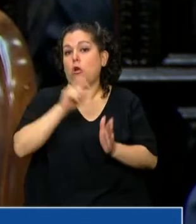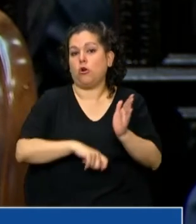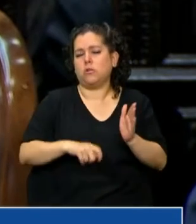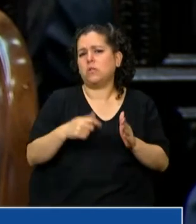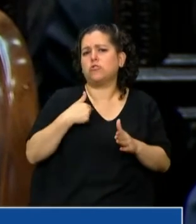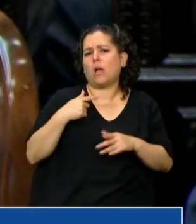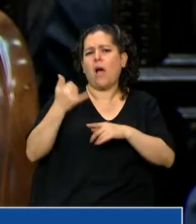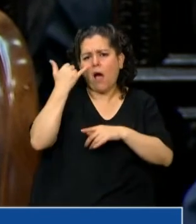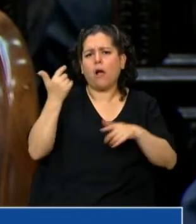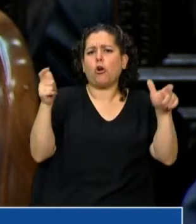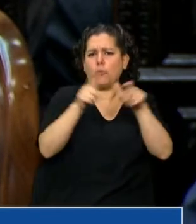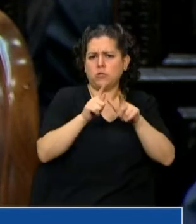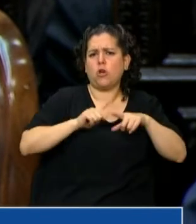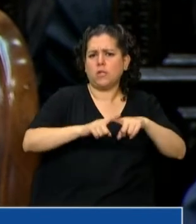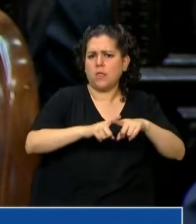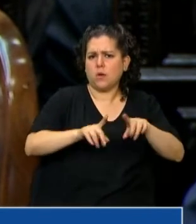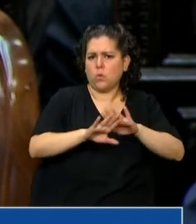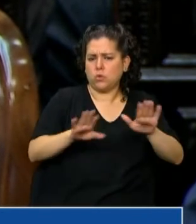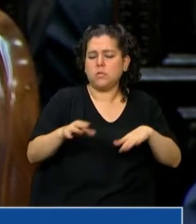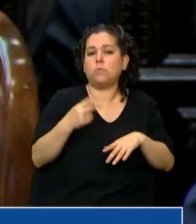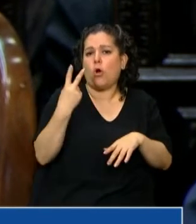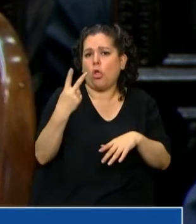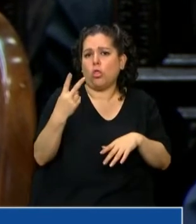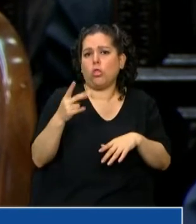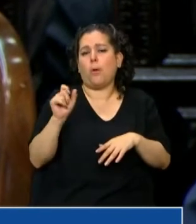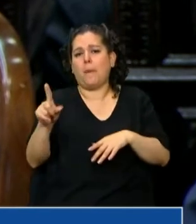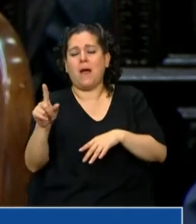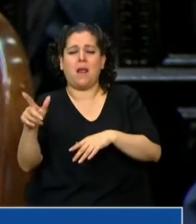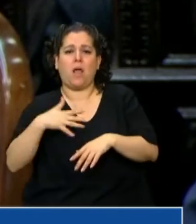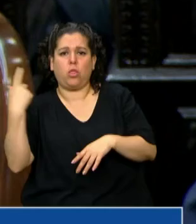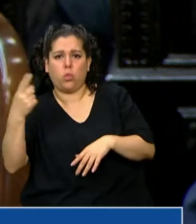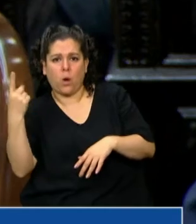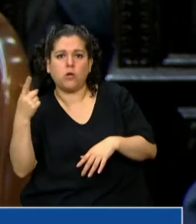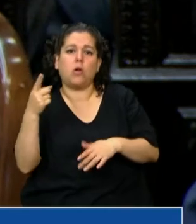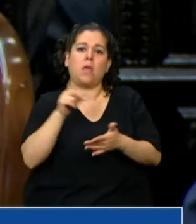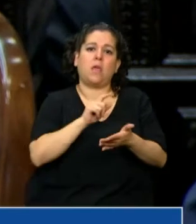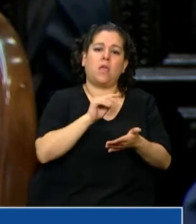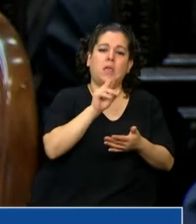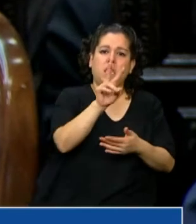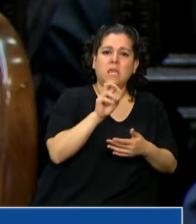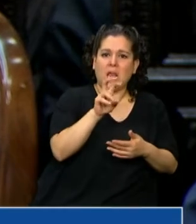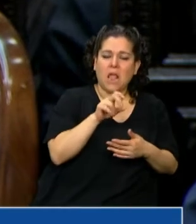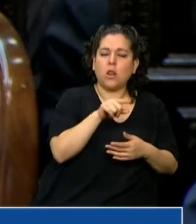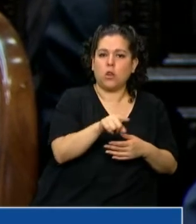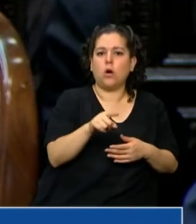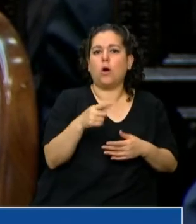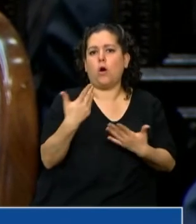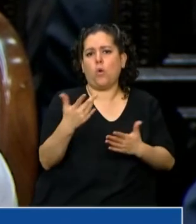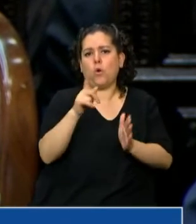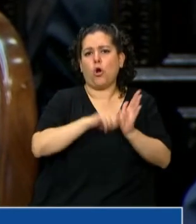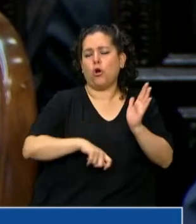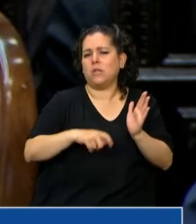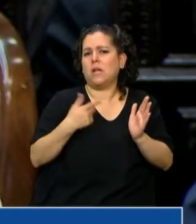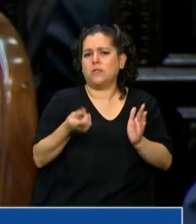esto lo discutimos en la comisión, para las dos partes, propietarios e inquilinos, tener contratos más largos es más razonable. Los únicos que pueden tener